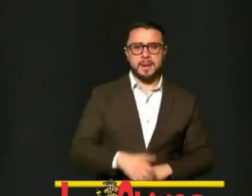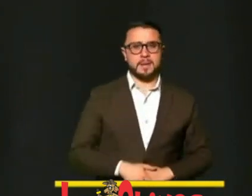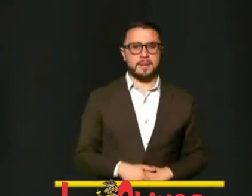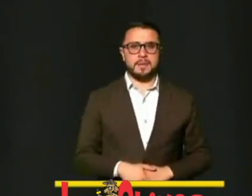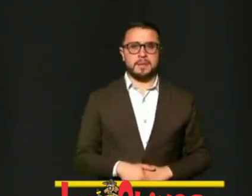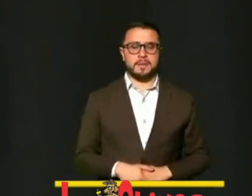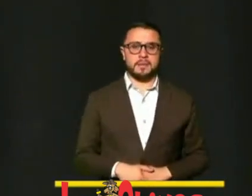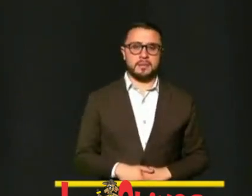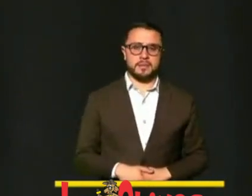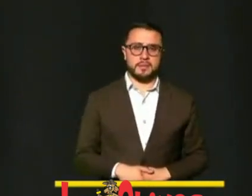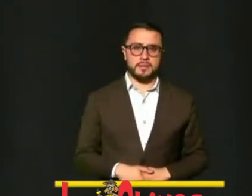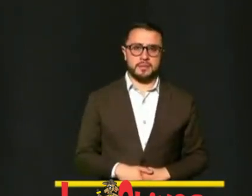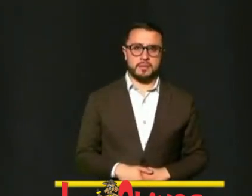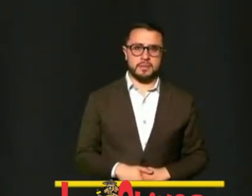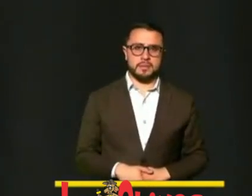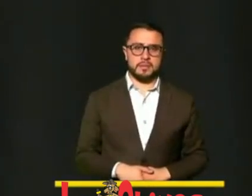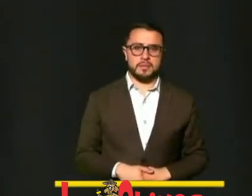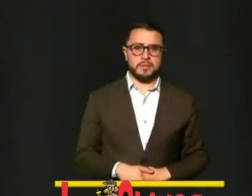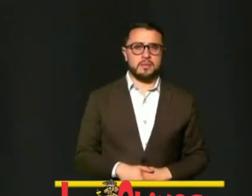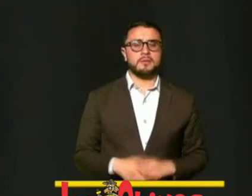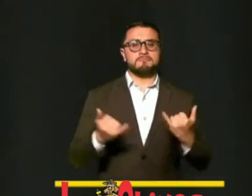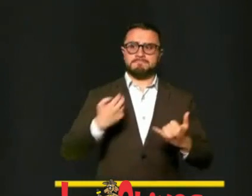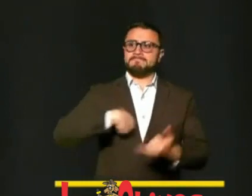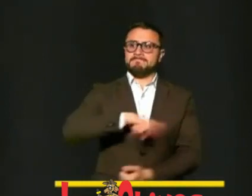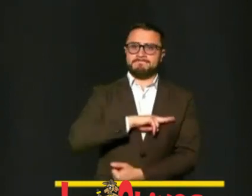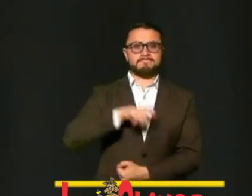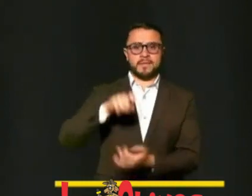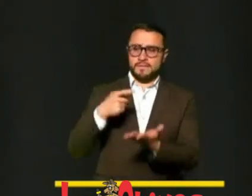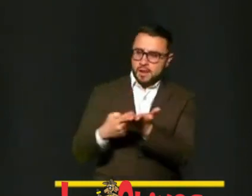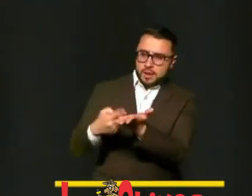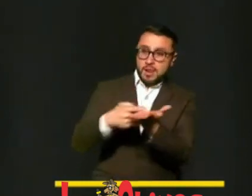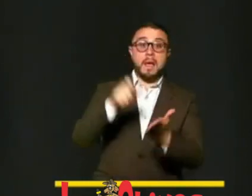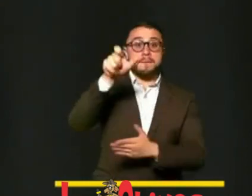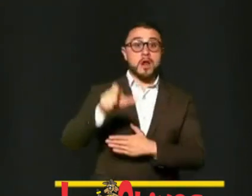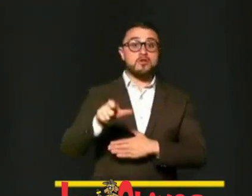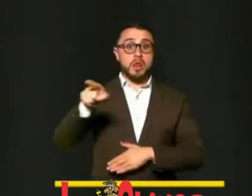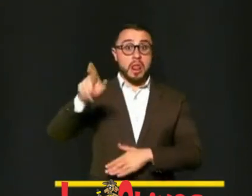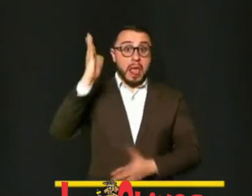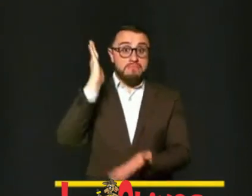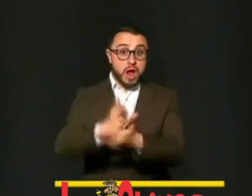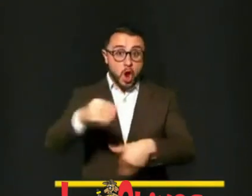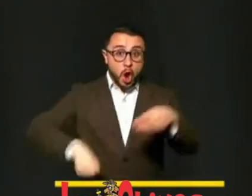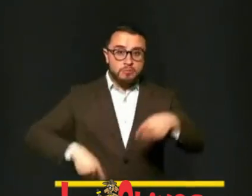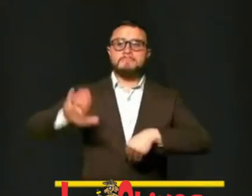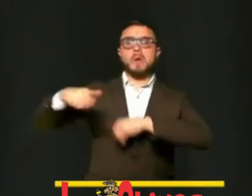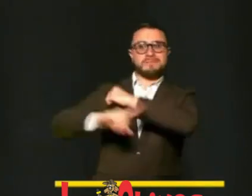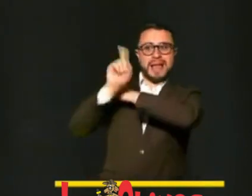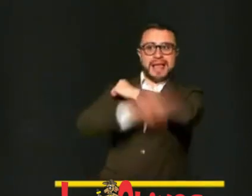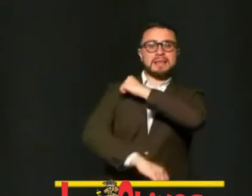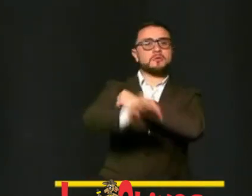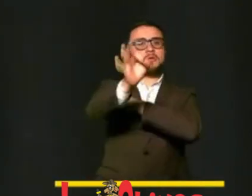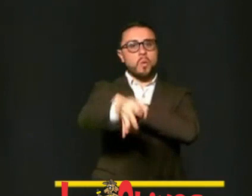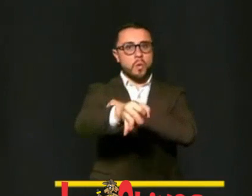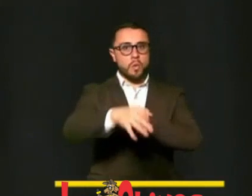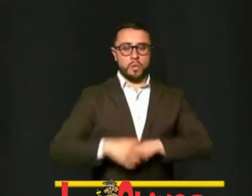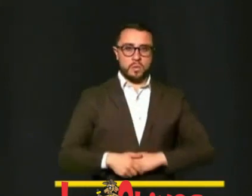peor de lo cual pues tenemos que conversar el que hace la paga el que hace la